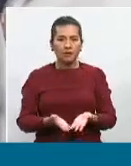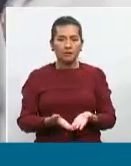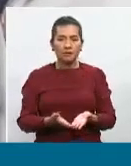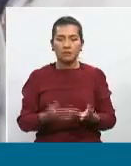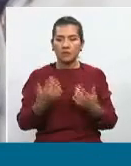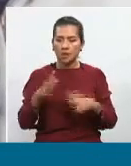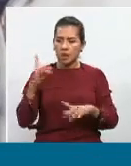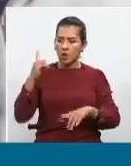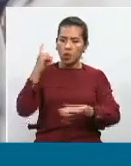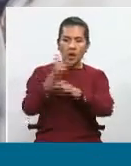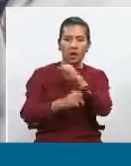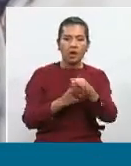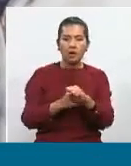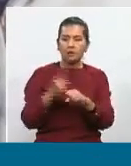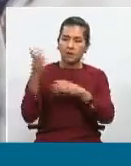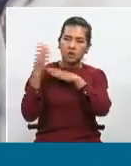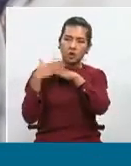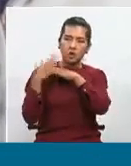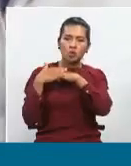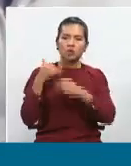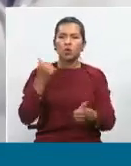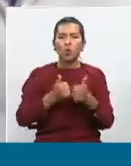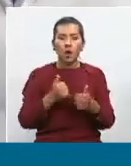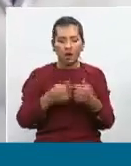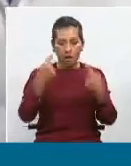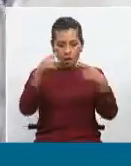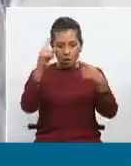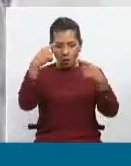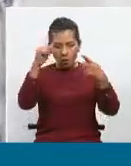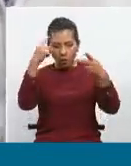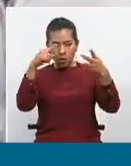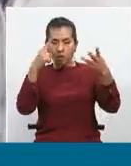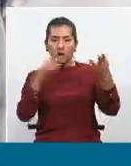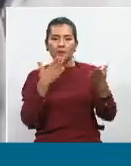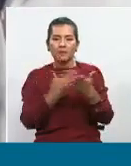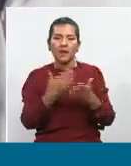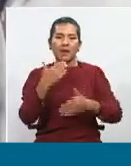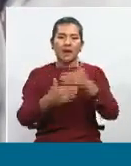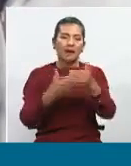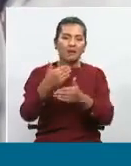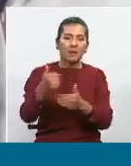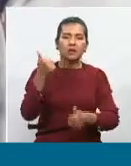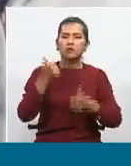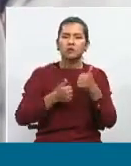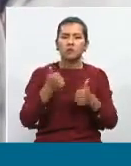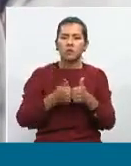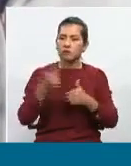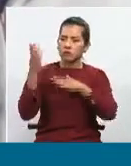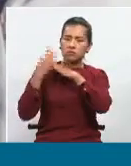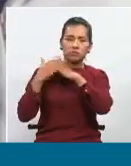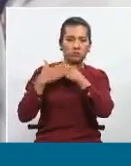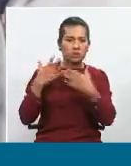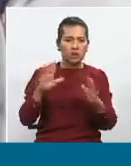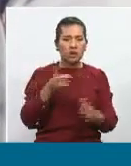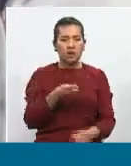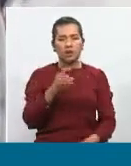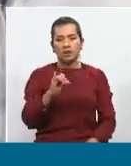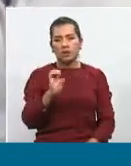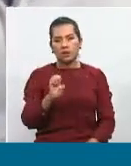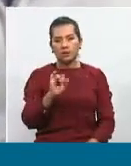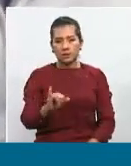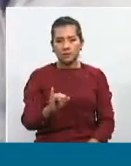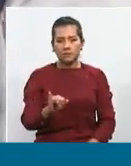año, ¿qué se avanzó en esa recomendación? ¿Qué se avanzó para cumplir esa recomendación del GIEI? En lo